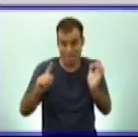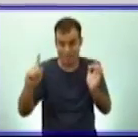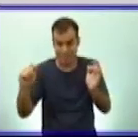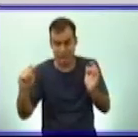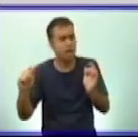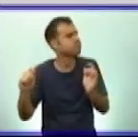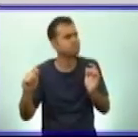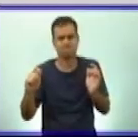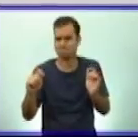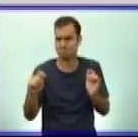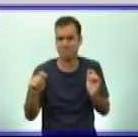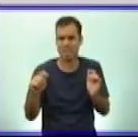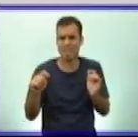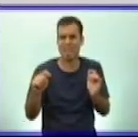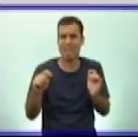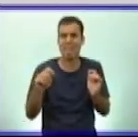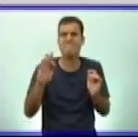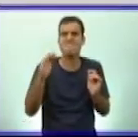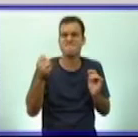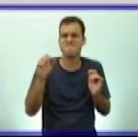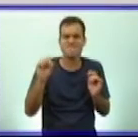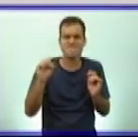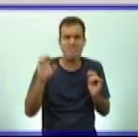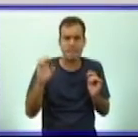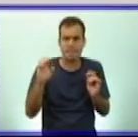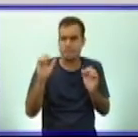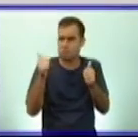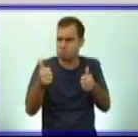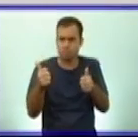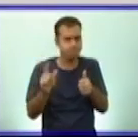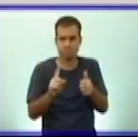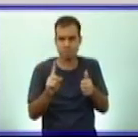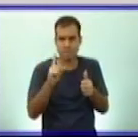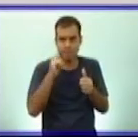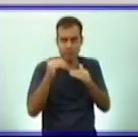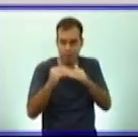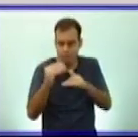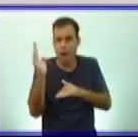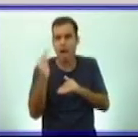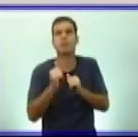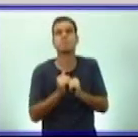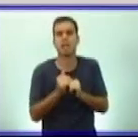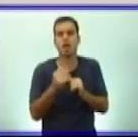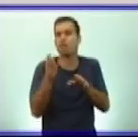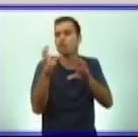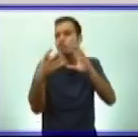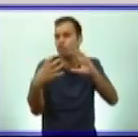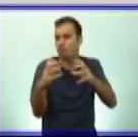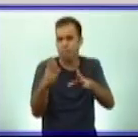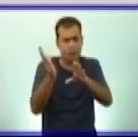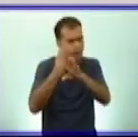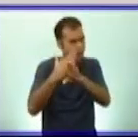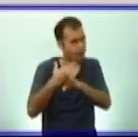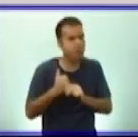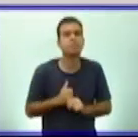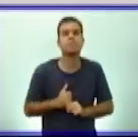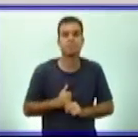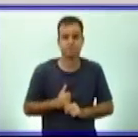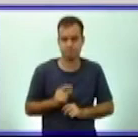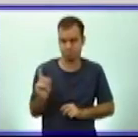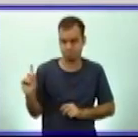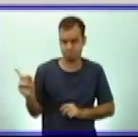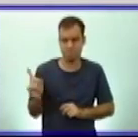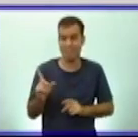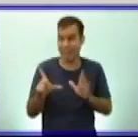fases, están desfasadas, se representan con diferentes formas de las leyes del seno y